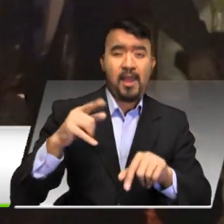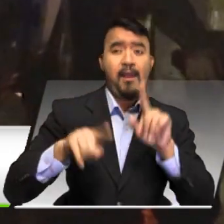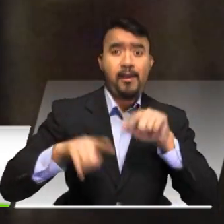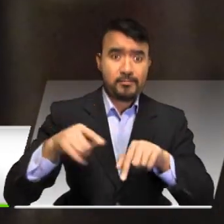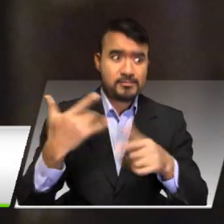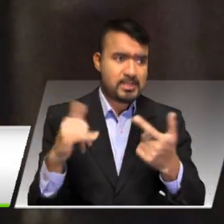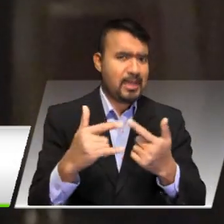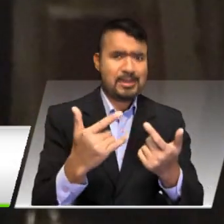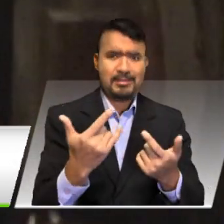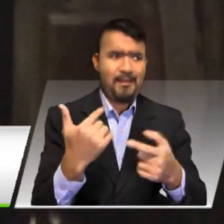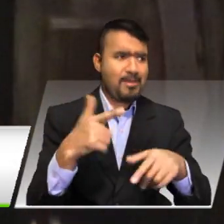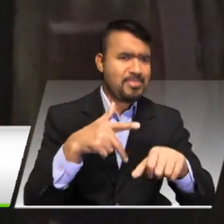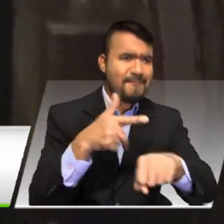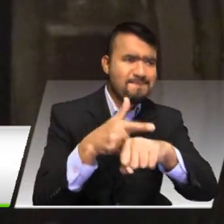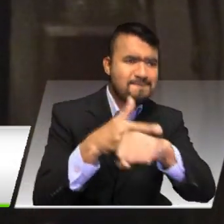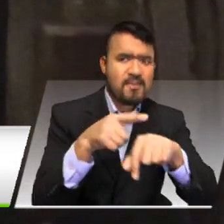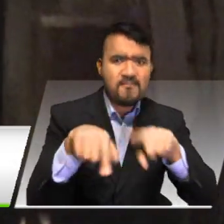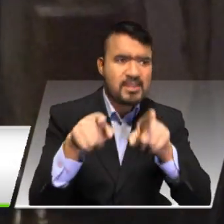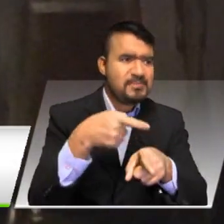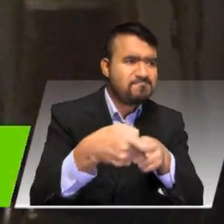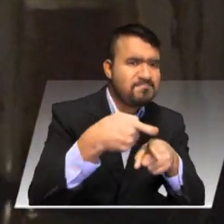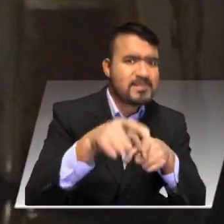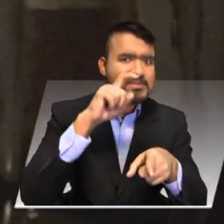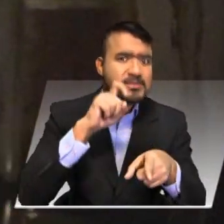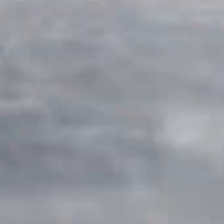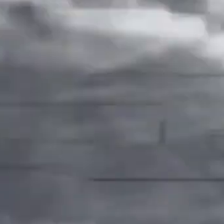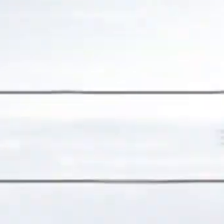sexual y comercial en medellín